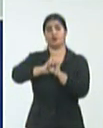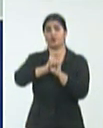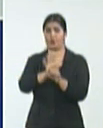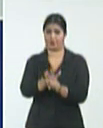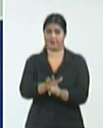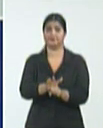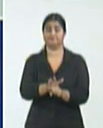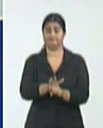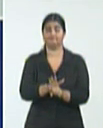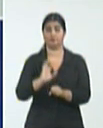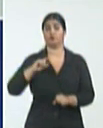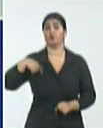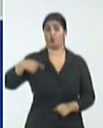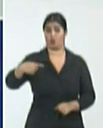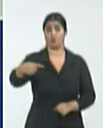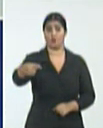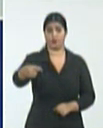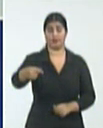de julio.